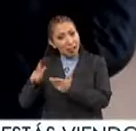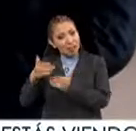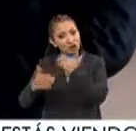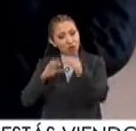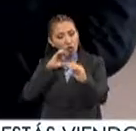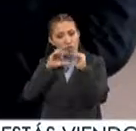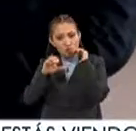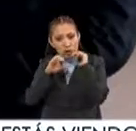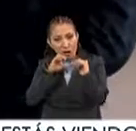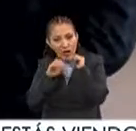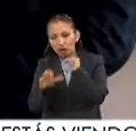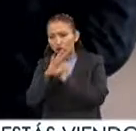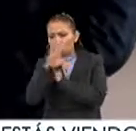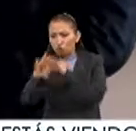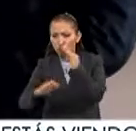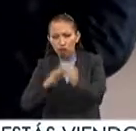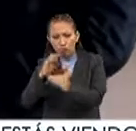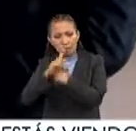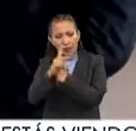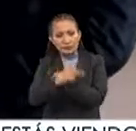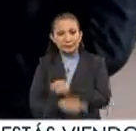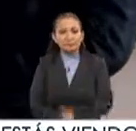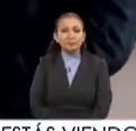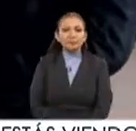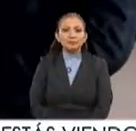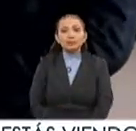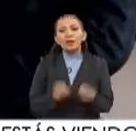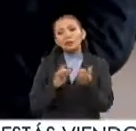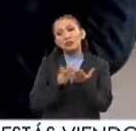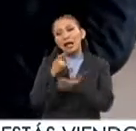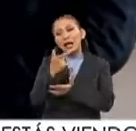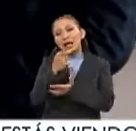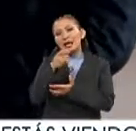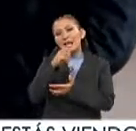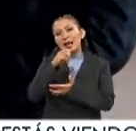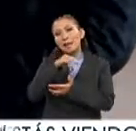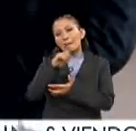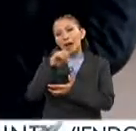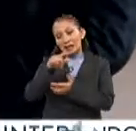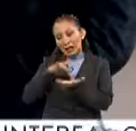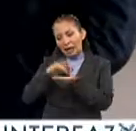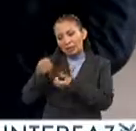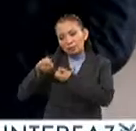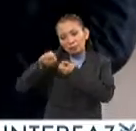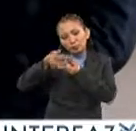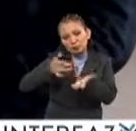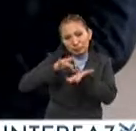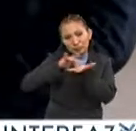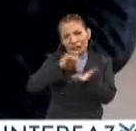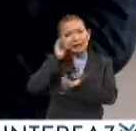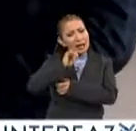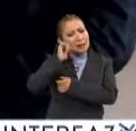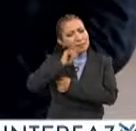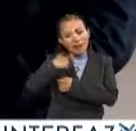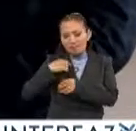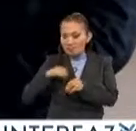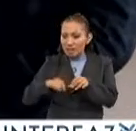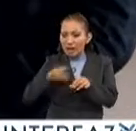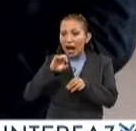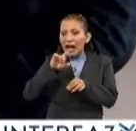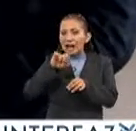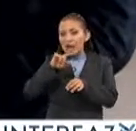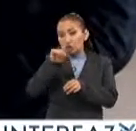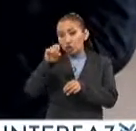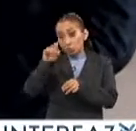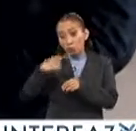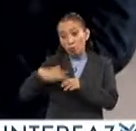de comunicación en todos los países y en la región. Pues muchas gracias, Germán, y enhorabuena por la colaboración que siempre hace tan activa Canal Zoom con